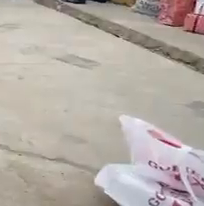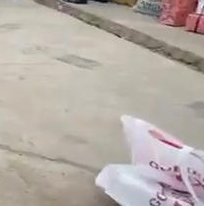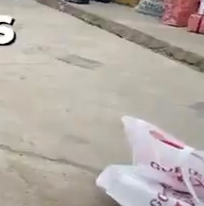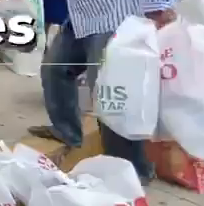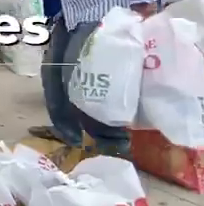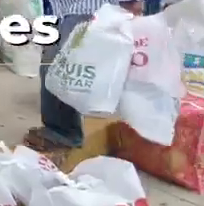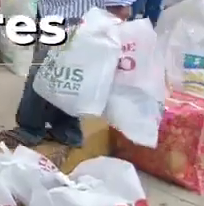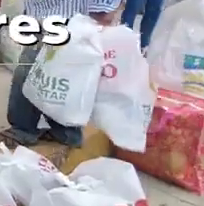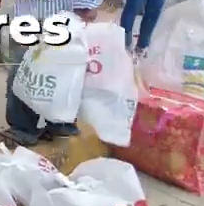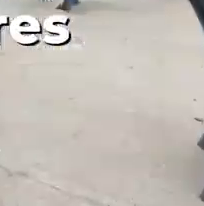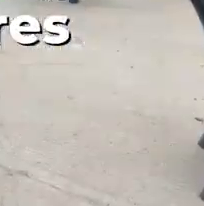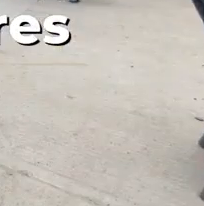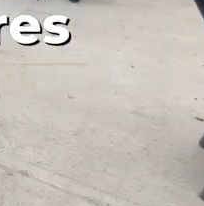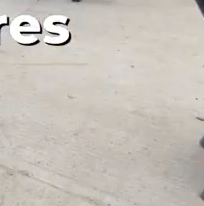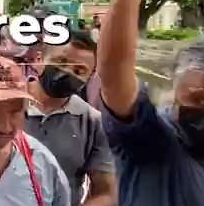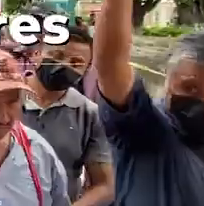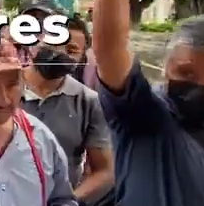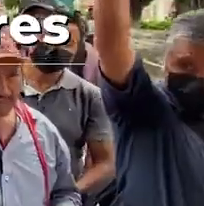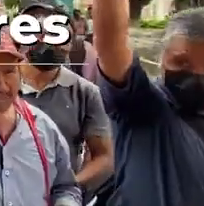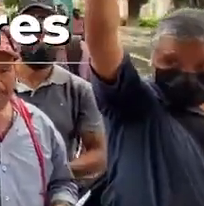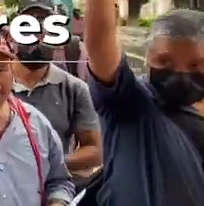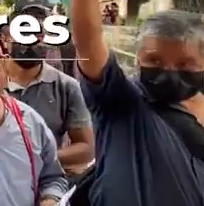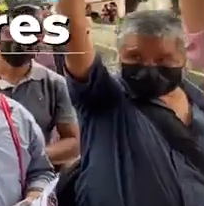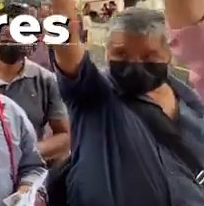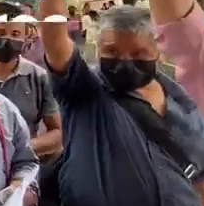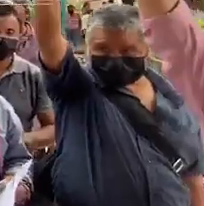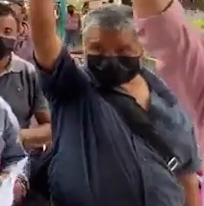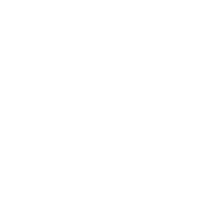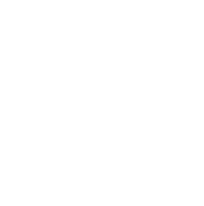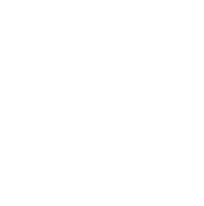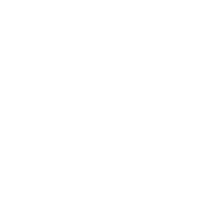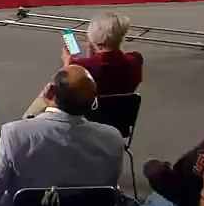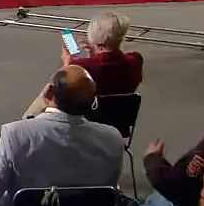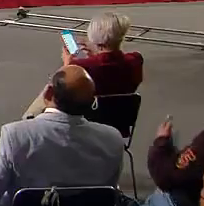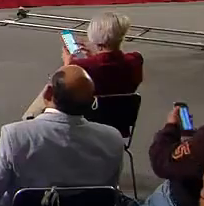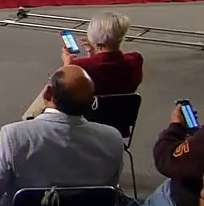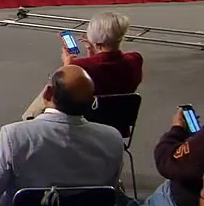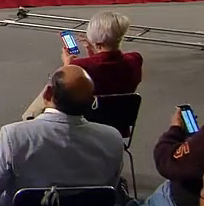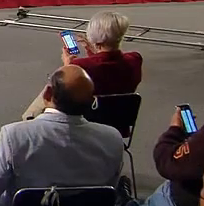por el bien de todos, primero los pobres.